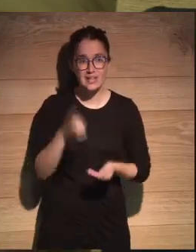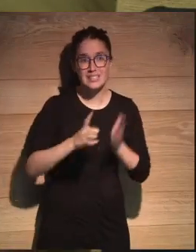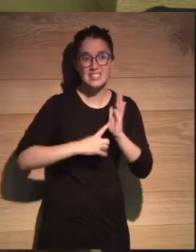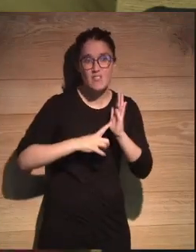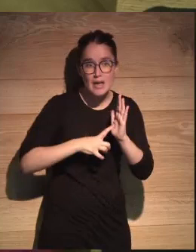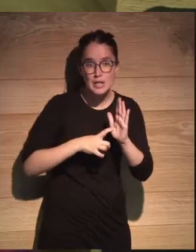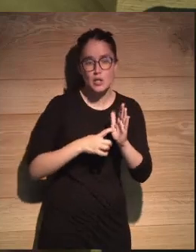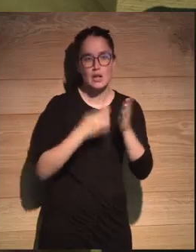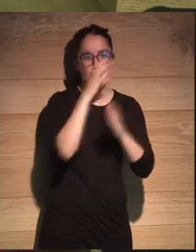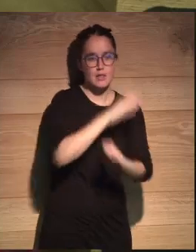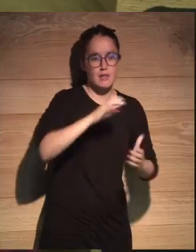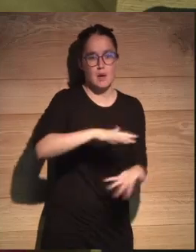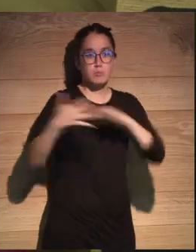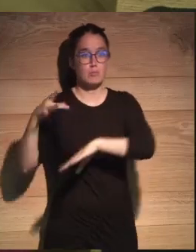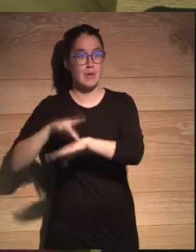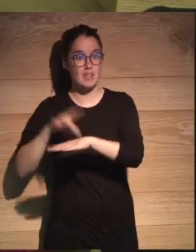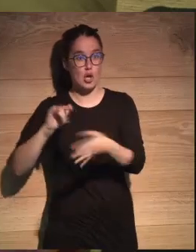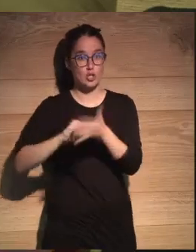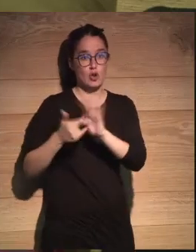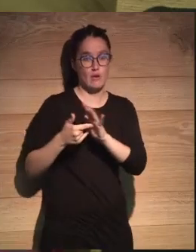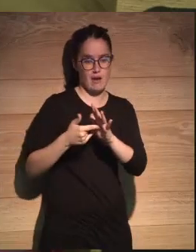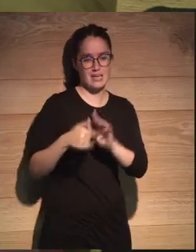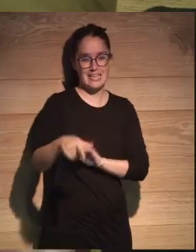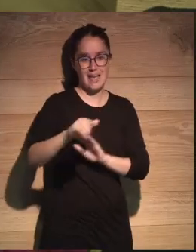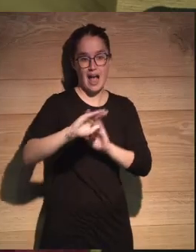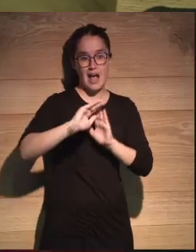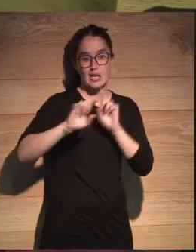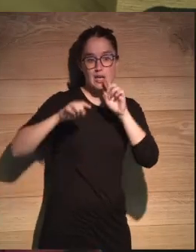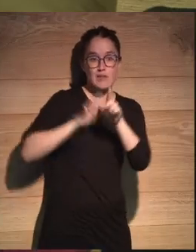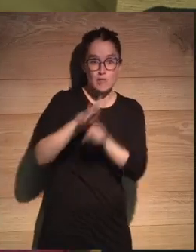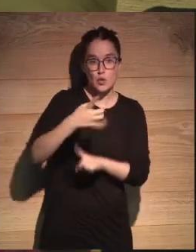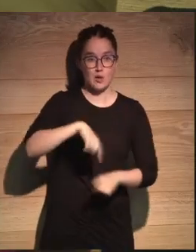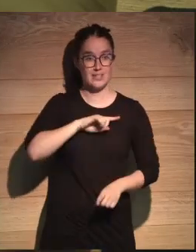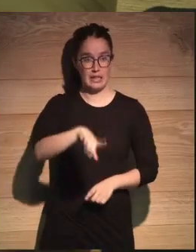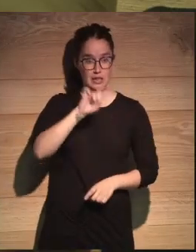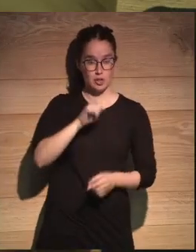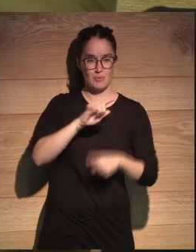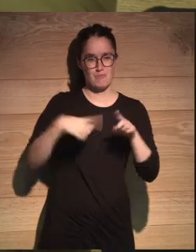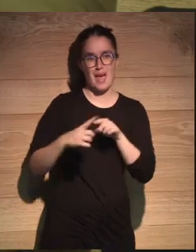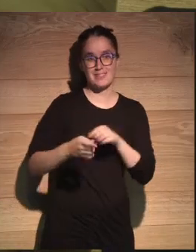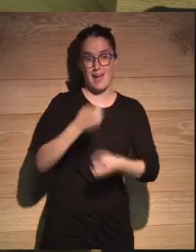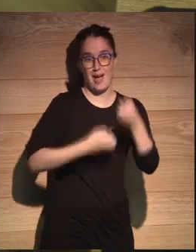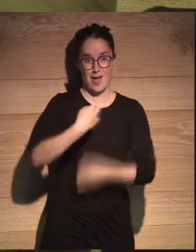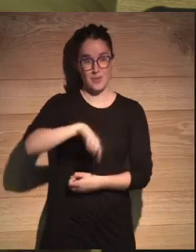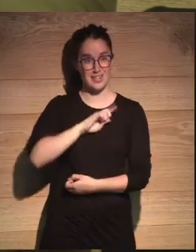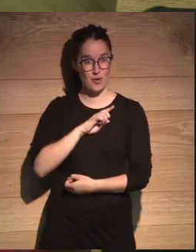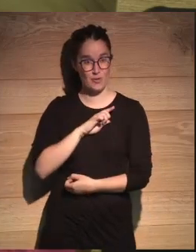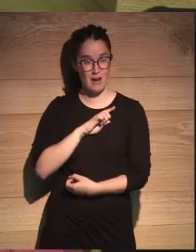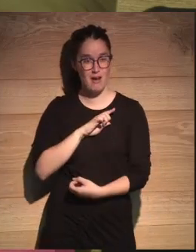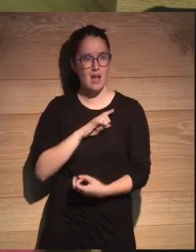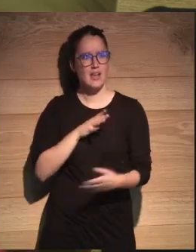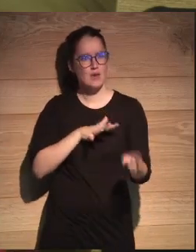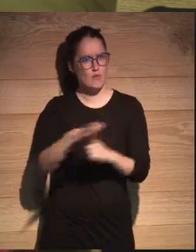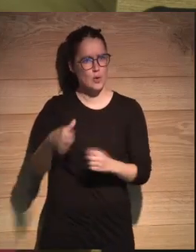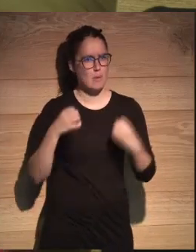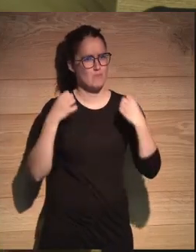la ciencia se convierte en medicina o en tecnología y que afecta a nuestras decisiones cotidianas y a nuestro bolsillo. Y entonces de ahí intervienen poderes muy